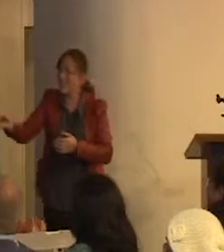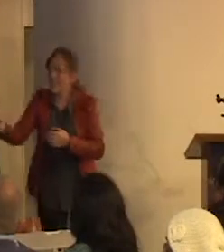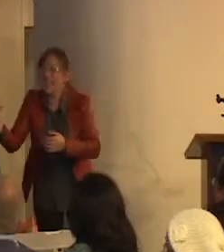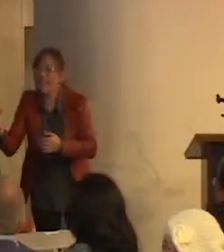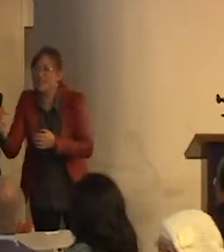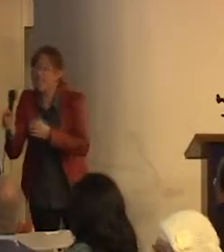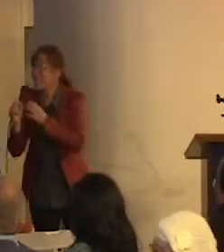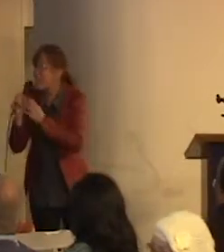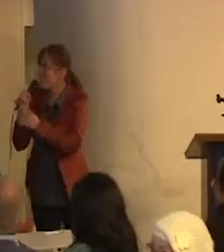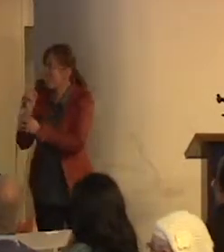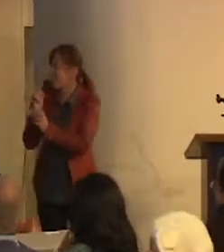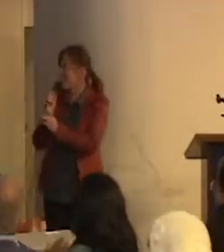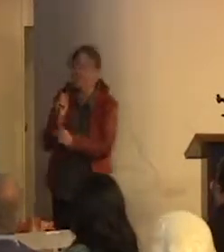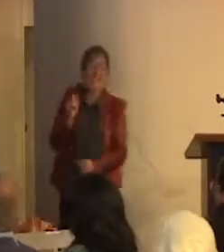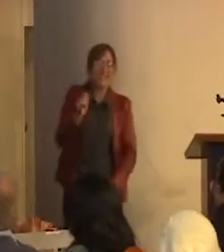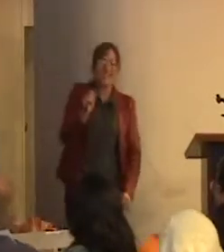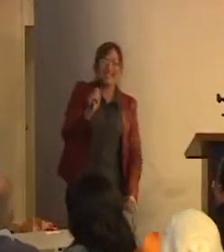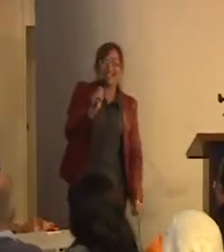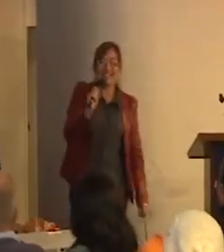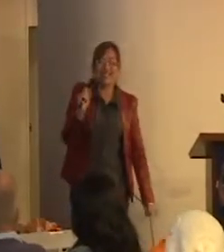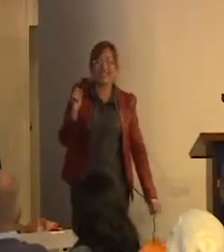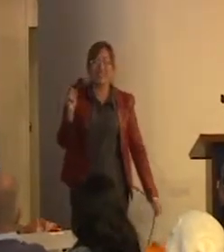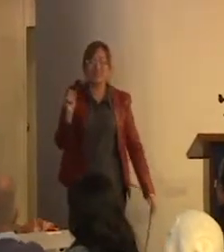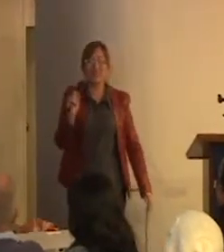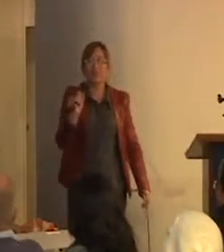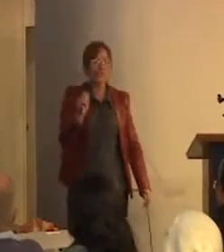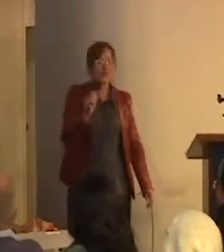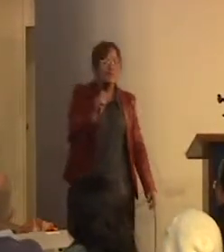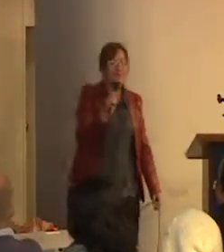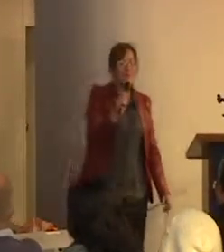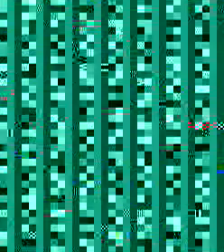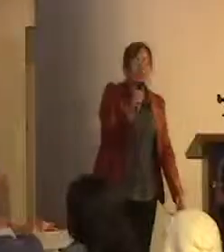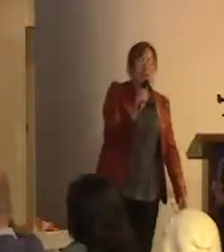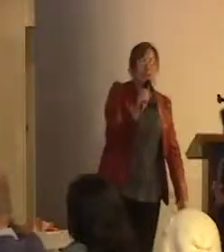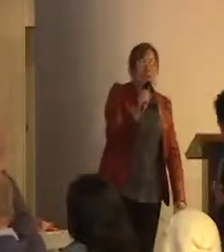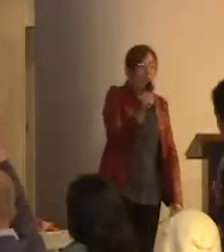Eso. Muchas gracias.